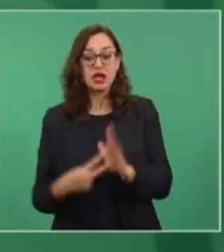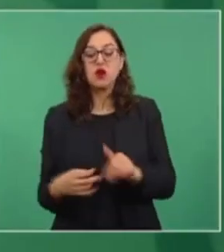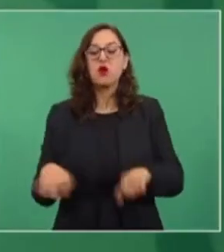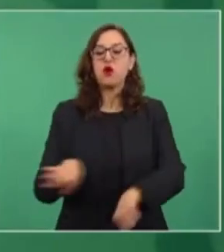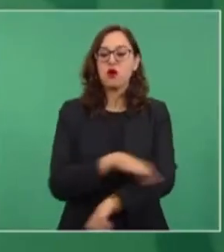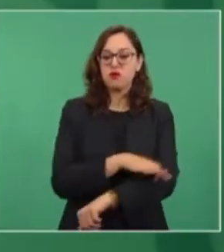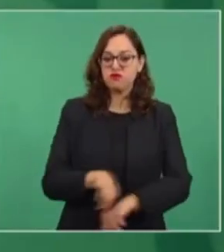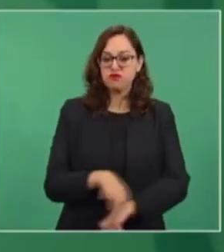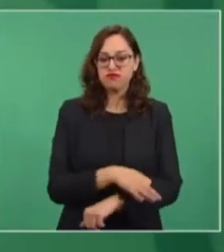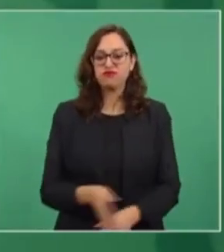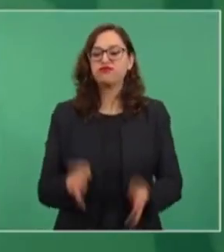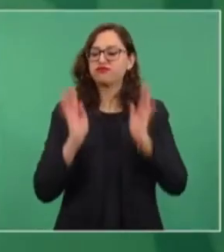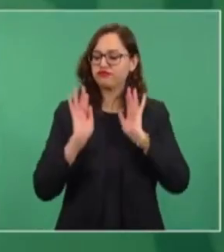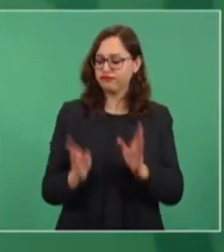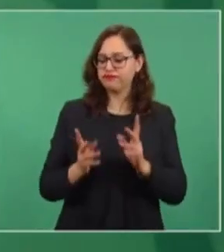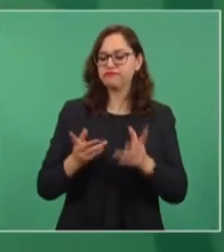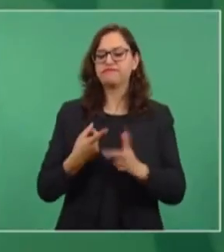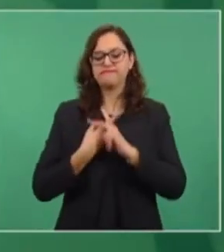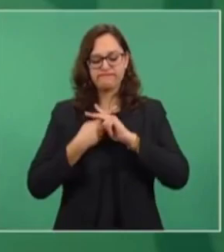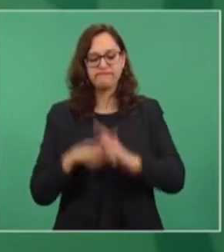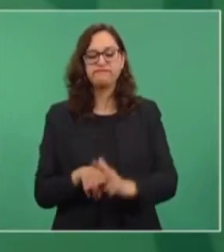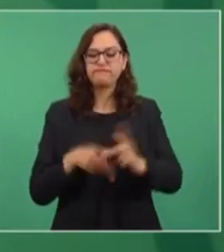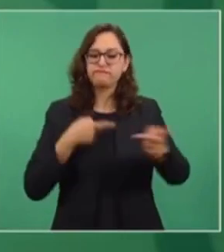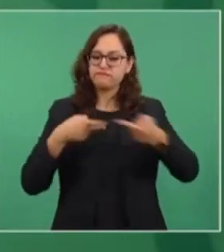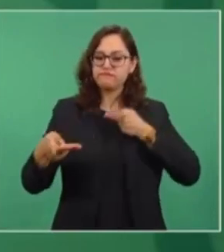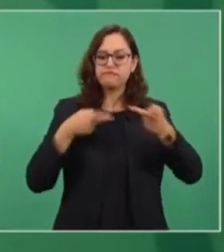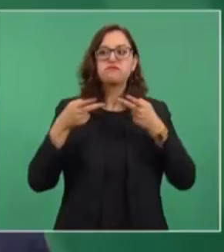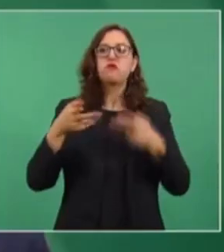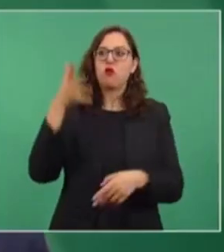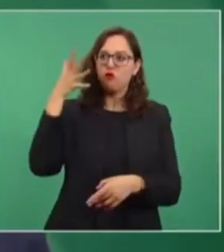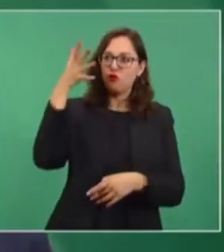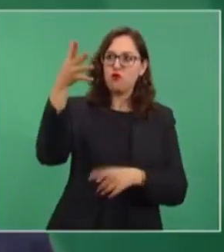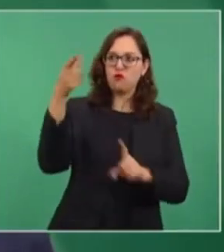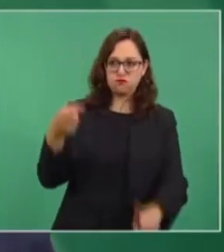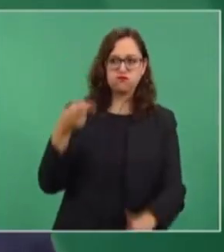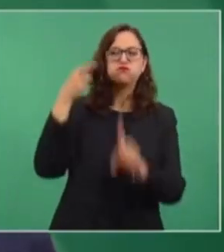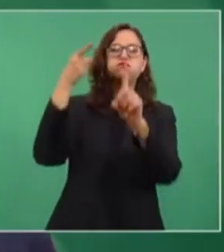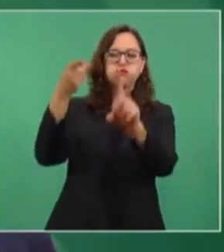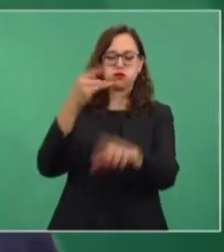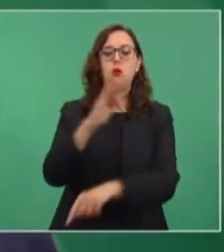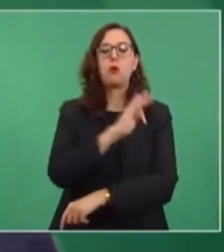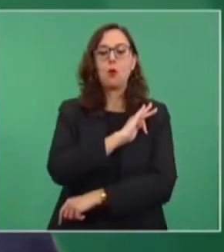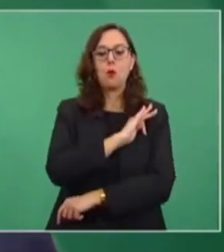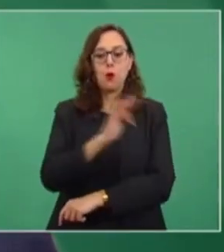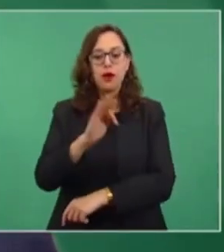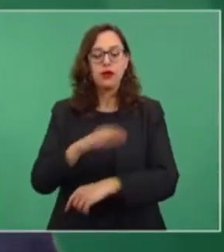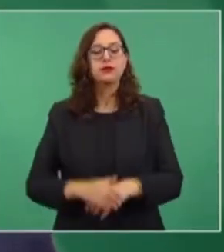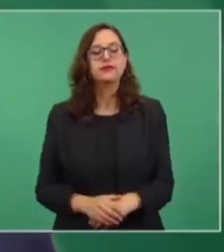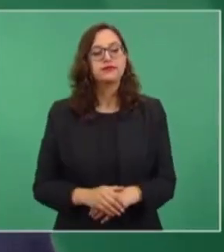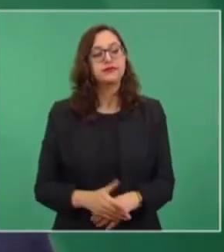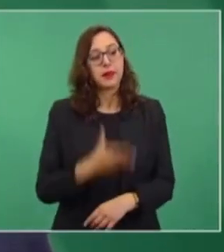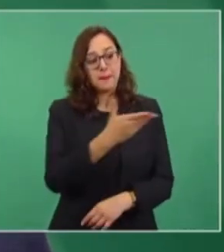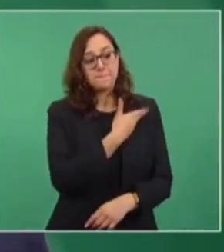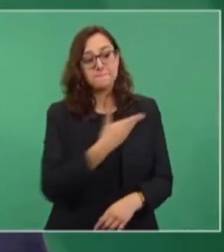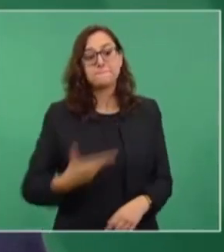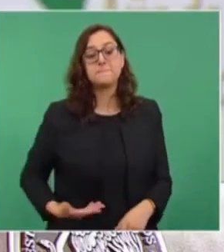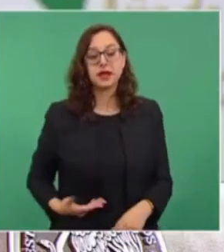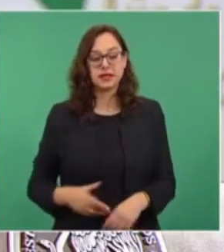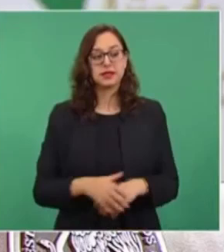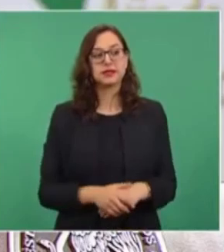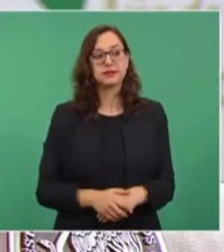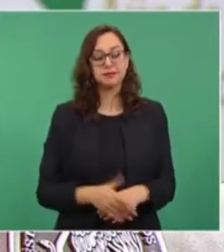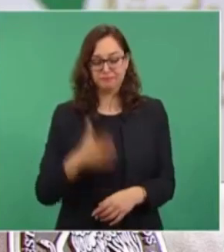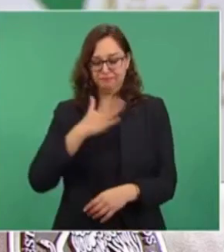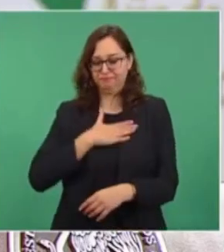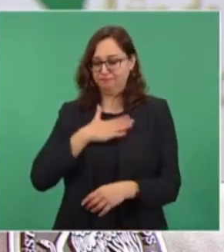mejor preparados para enfrentar estos retos del futuro. Señor presidente, a nombre de los ingenieros y arquitectos y del mío